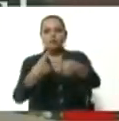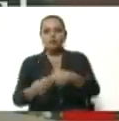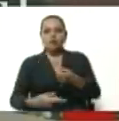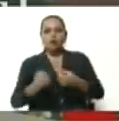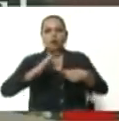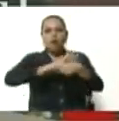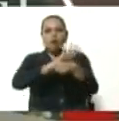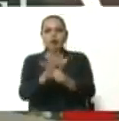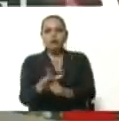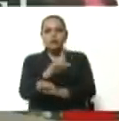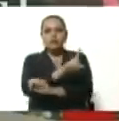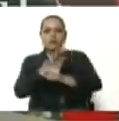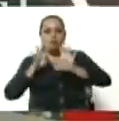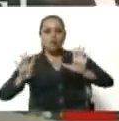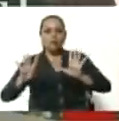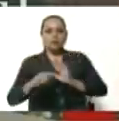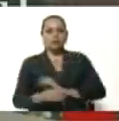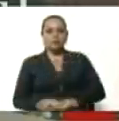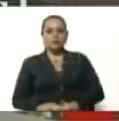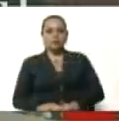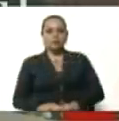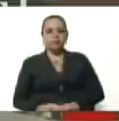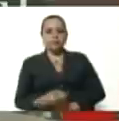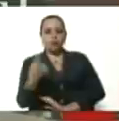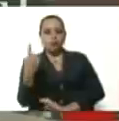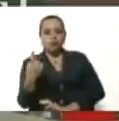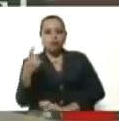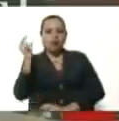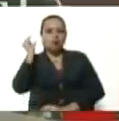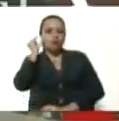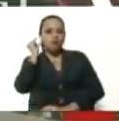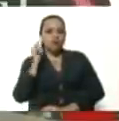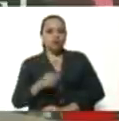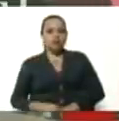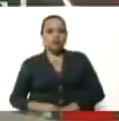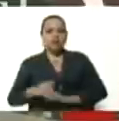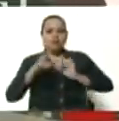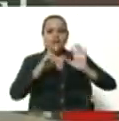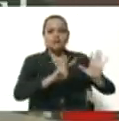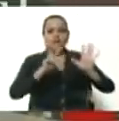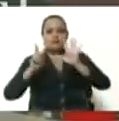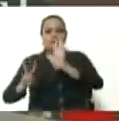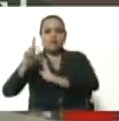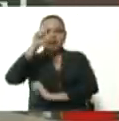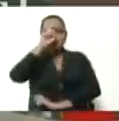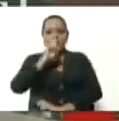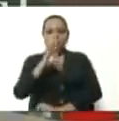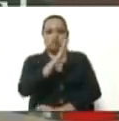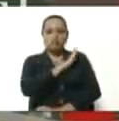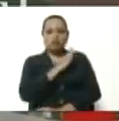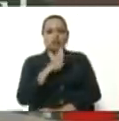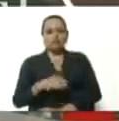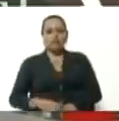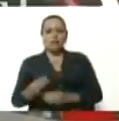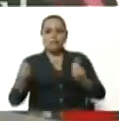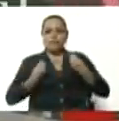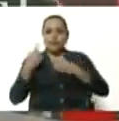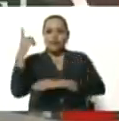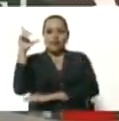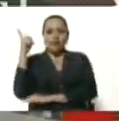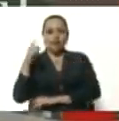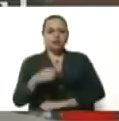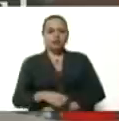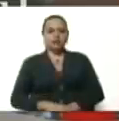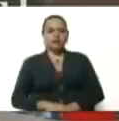del COVID-19. Uno de ellos, una señora de 77 años de edad, del estado Lara,